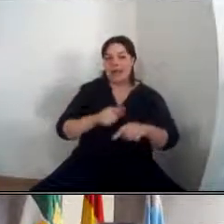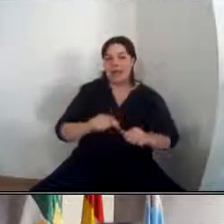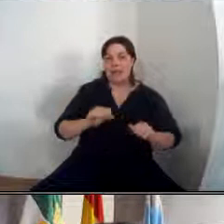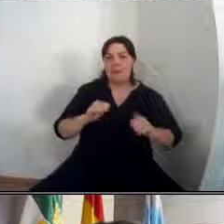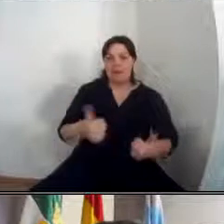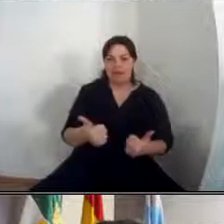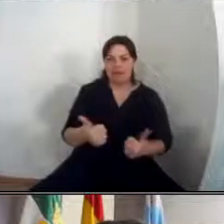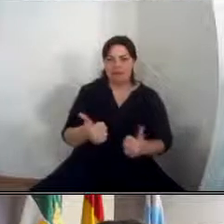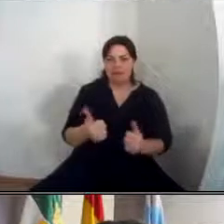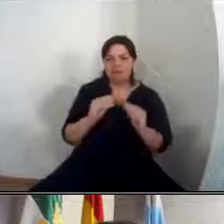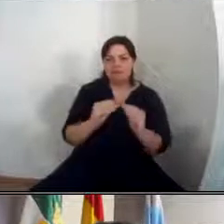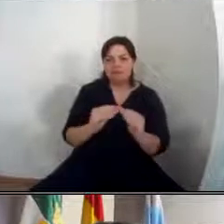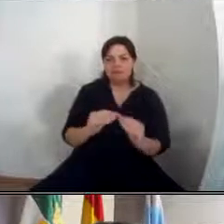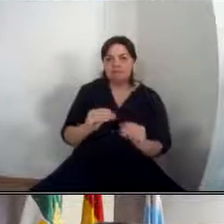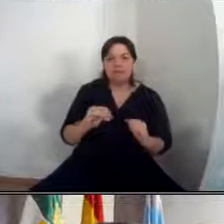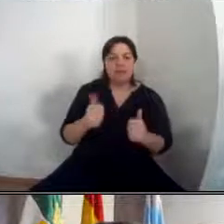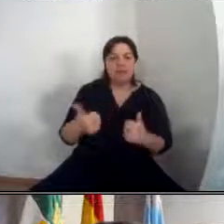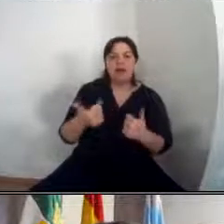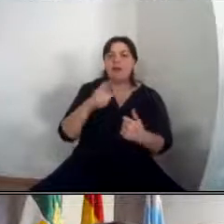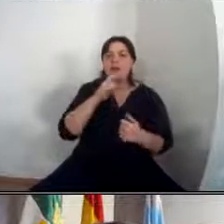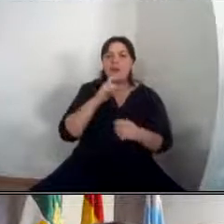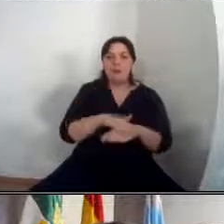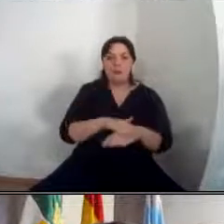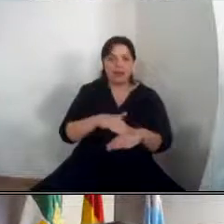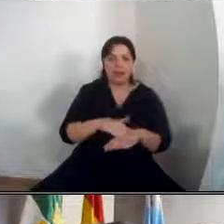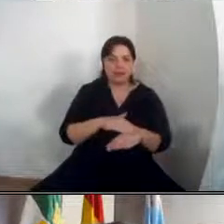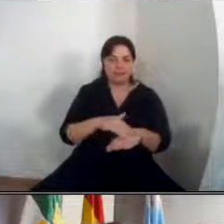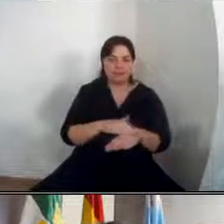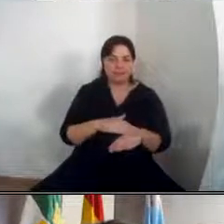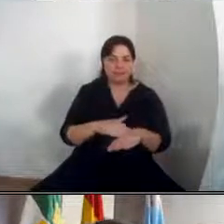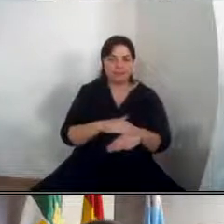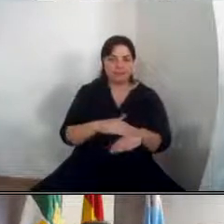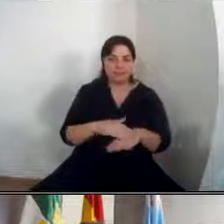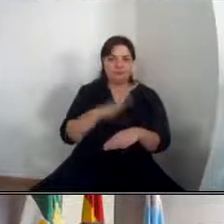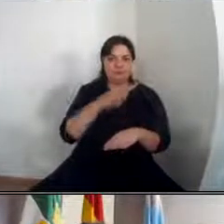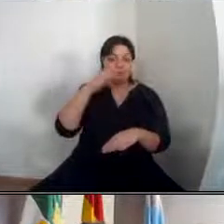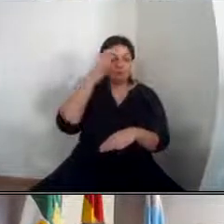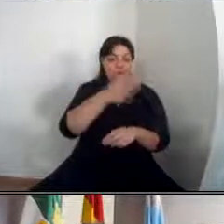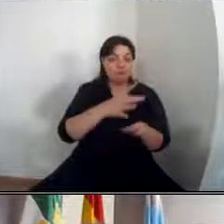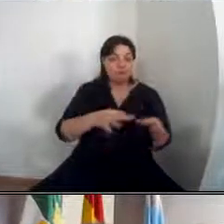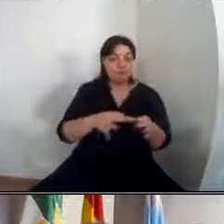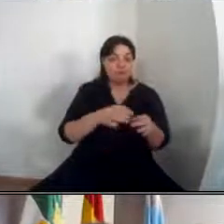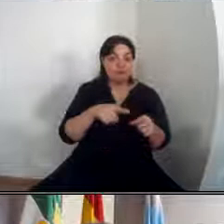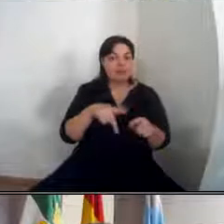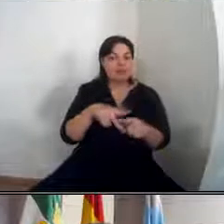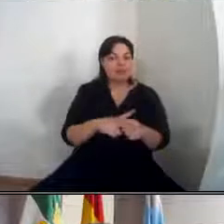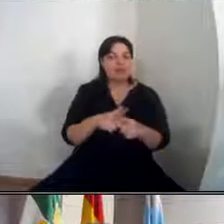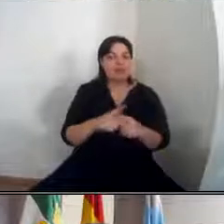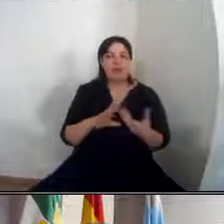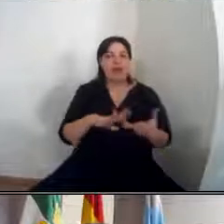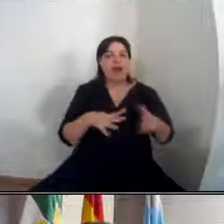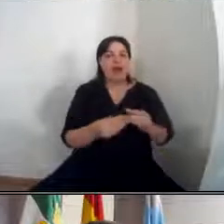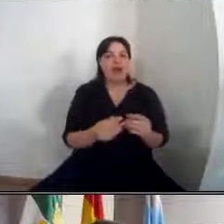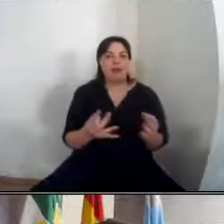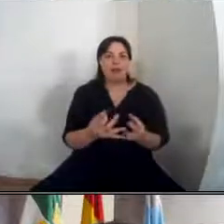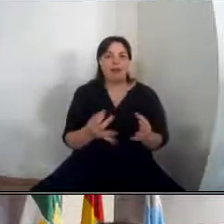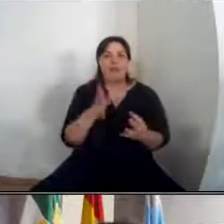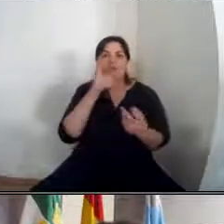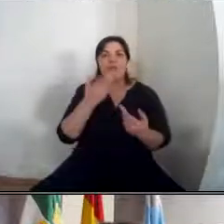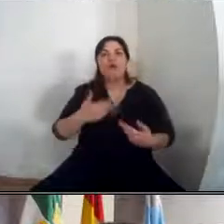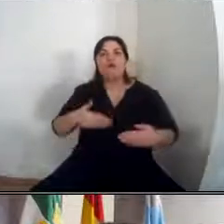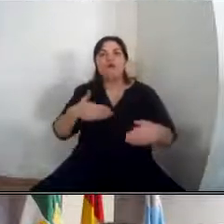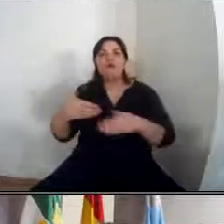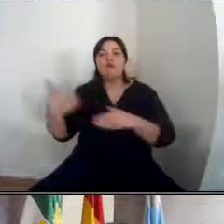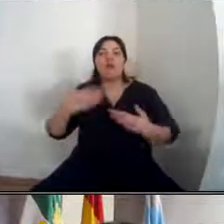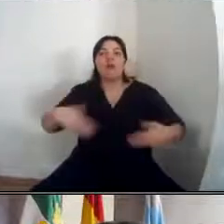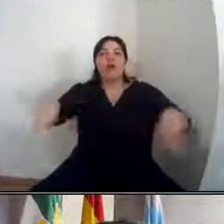abajo fundamentalmente porque el municipalismo es el instrumento más adecuado para la igualdad